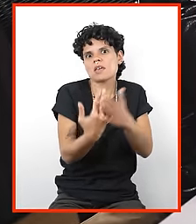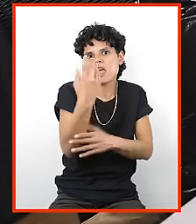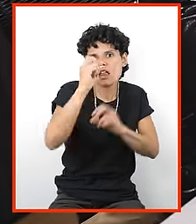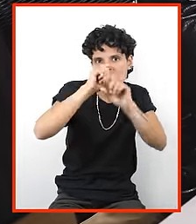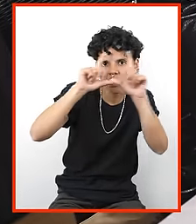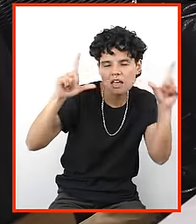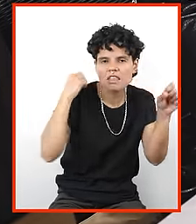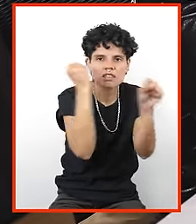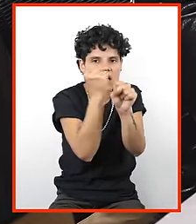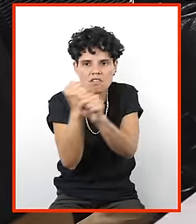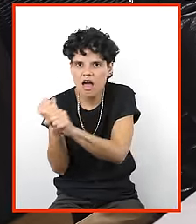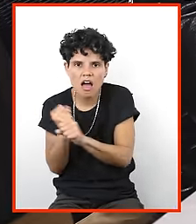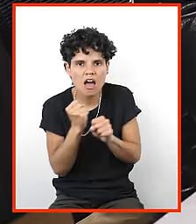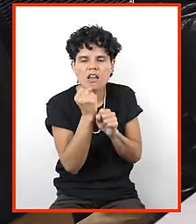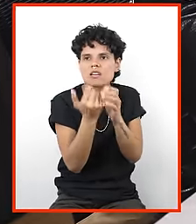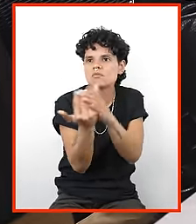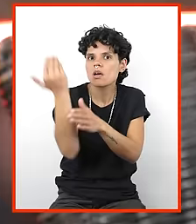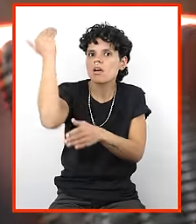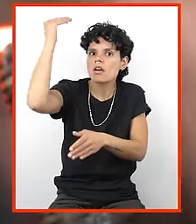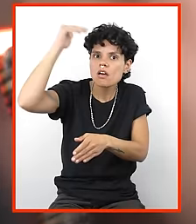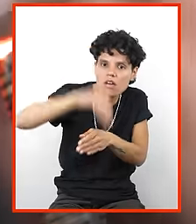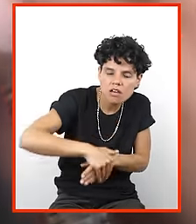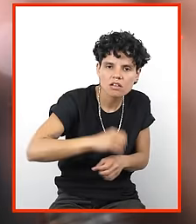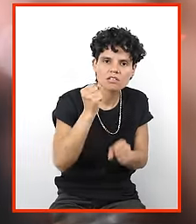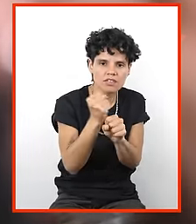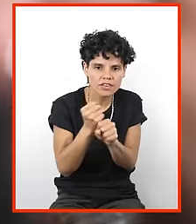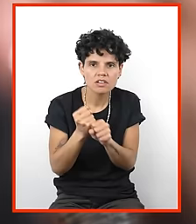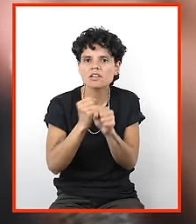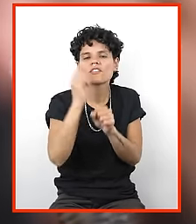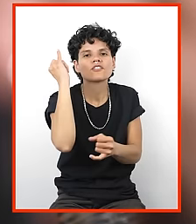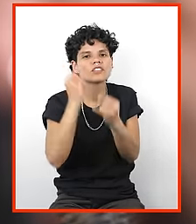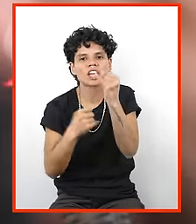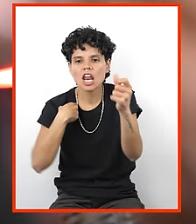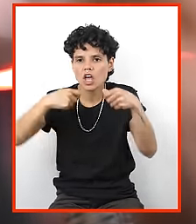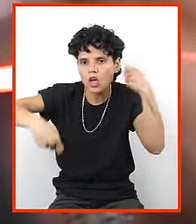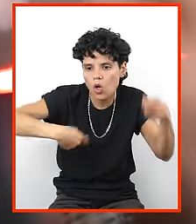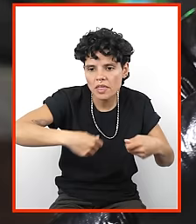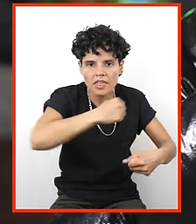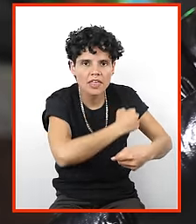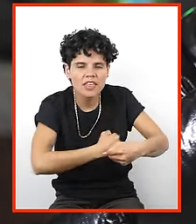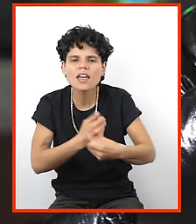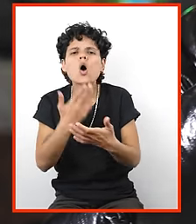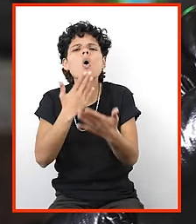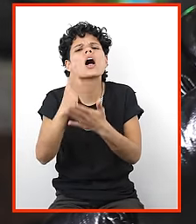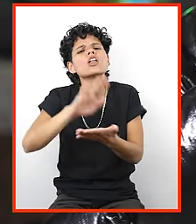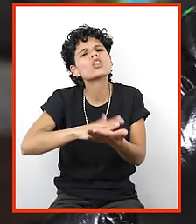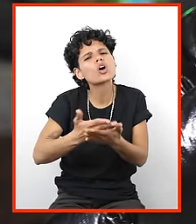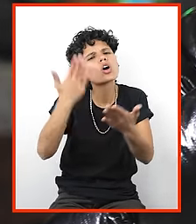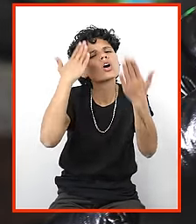o 9, para volver a la casa, bueno, a las 8 o 9, hacerle comida a la familia. O sea, ¿en qué momento